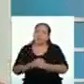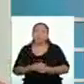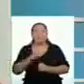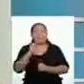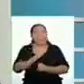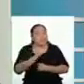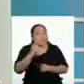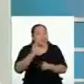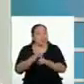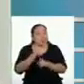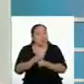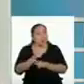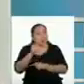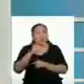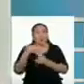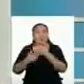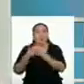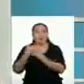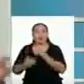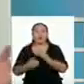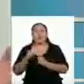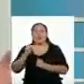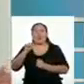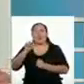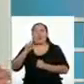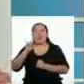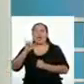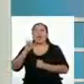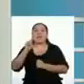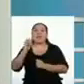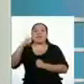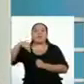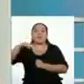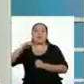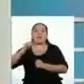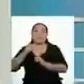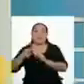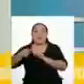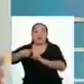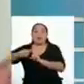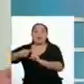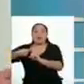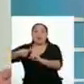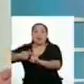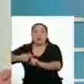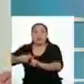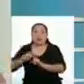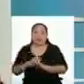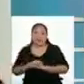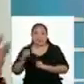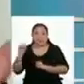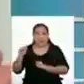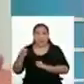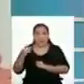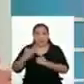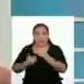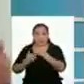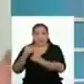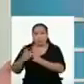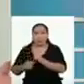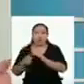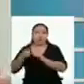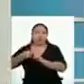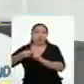más específicas, es una progresión aritmética porque usa la suma. En realidad, la progresión aritmética puede usar la